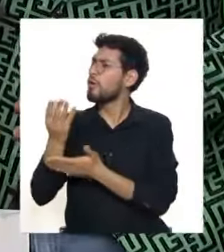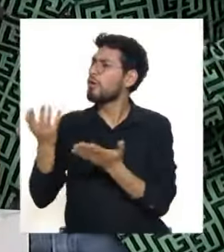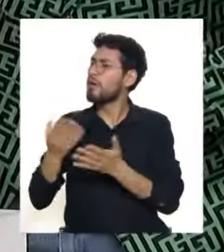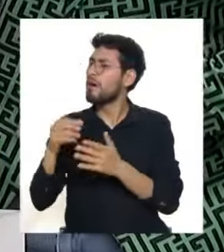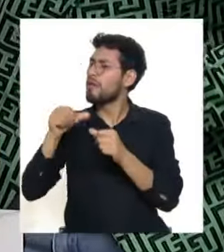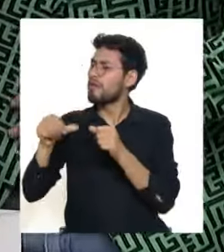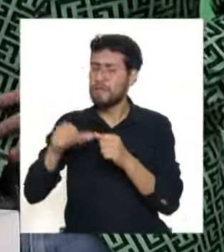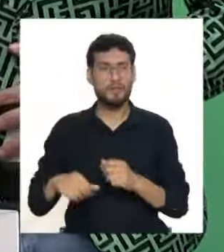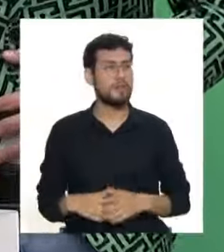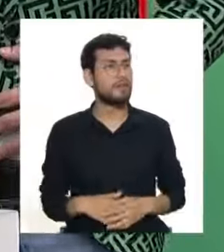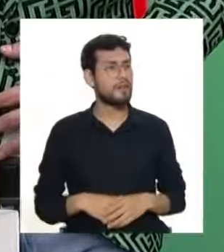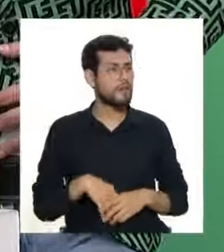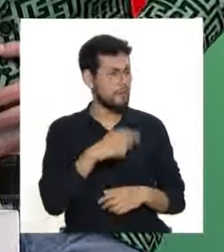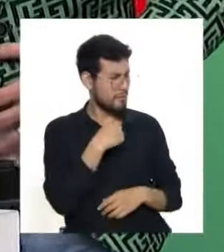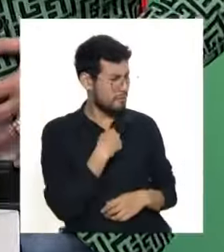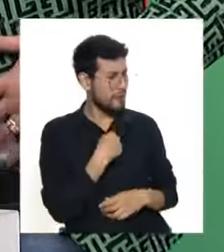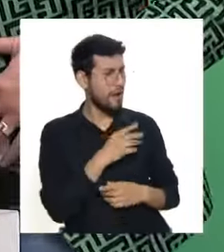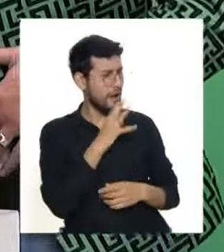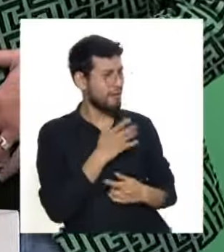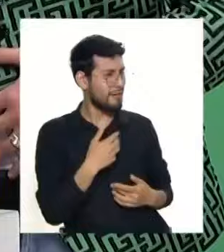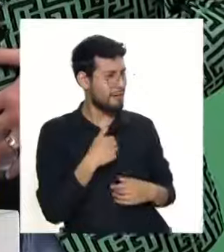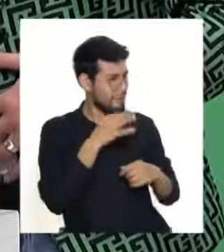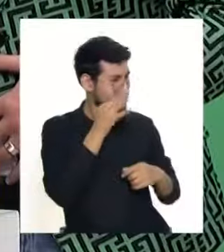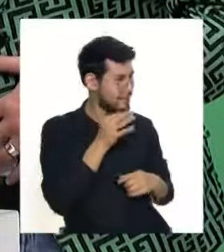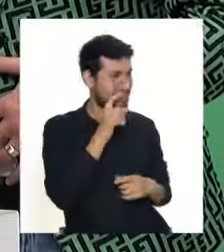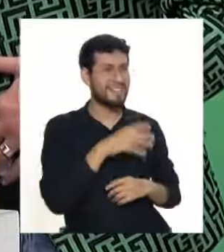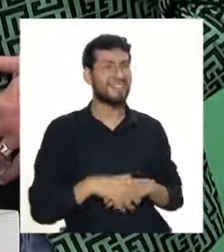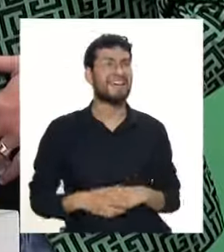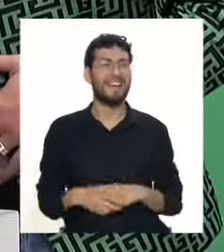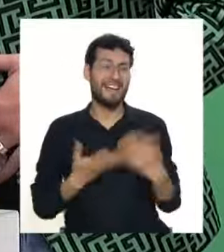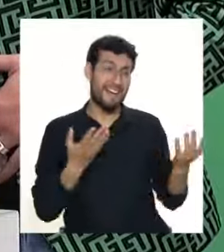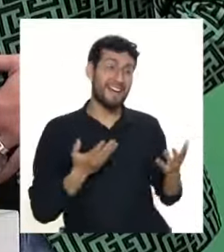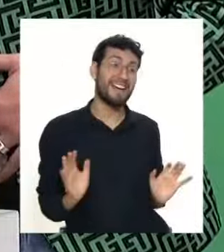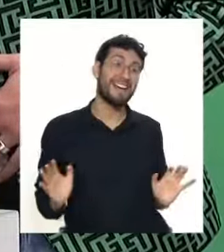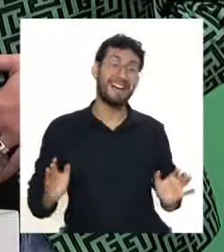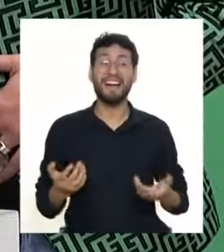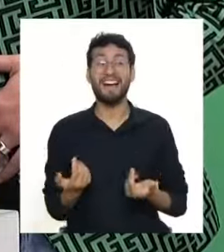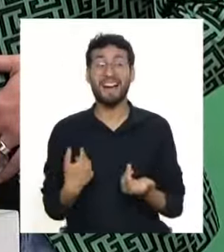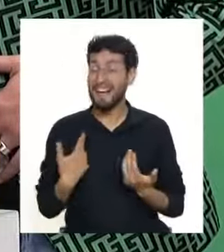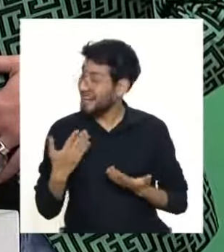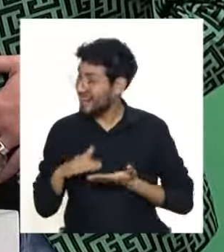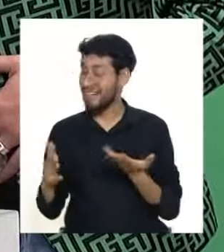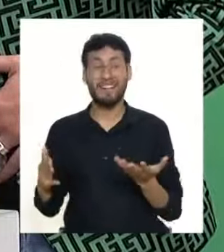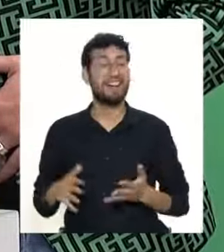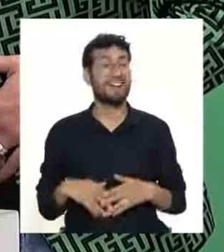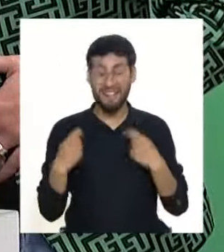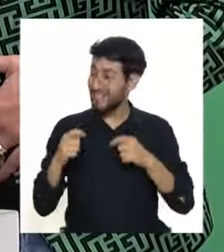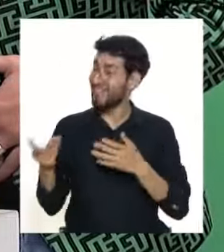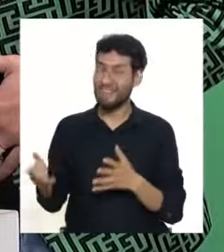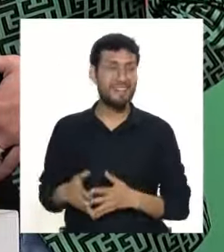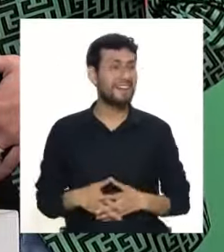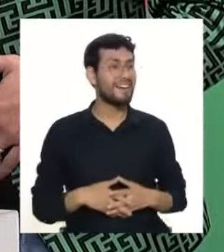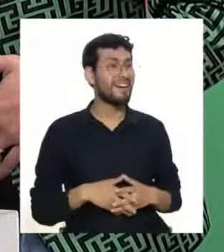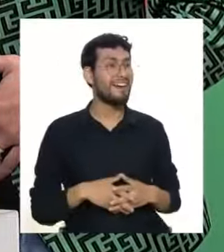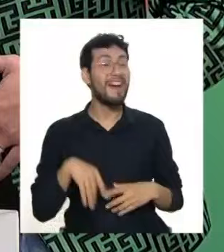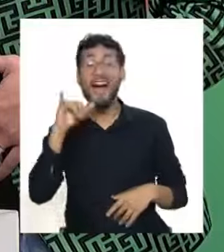y la fecha? Tú me quieres poner a mí a hablar en medio inglés ahí, porque tú no inglés. Dilo. Pero bueno, pasa el intento.